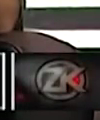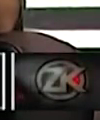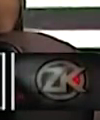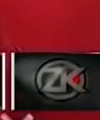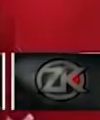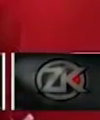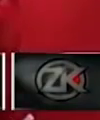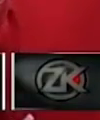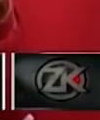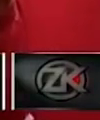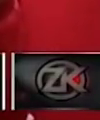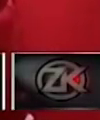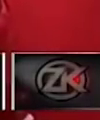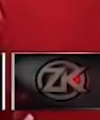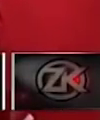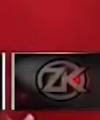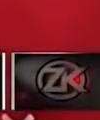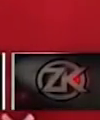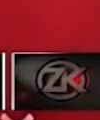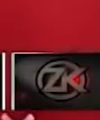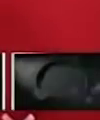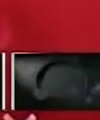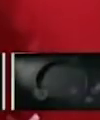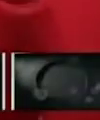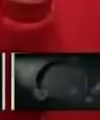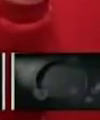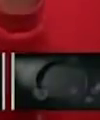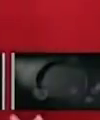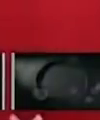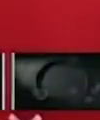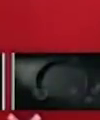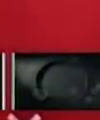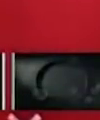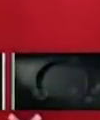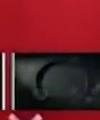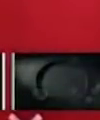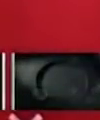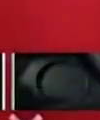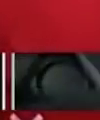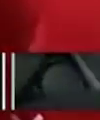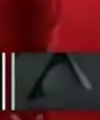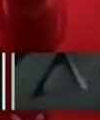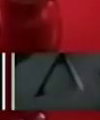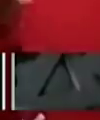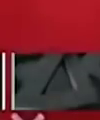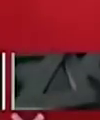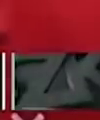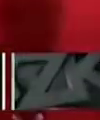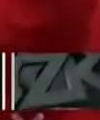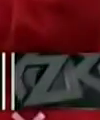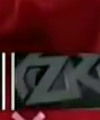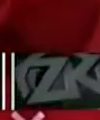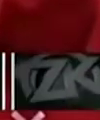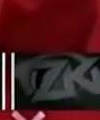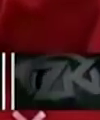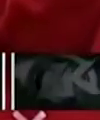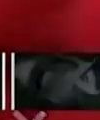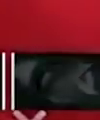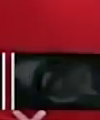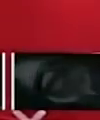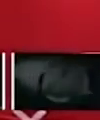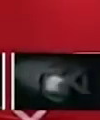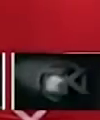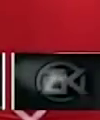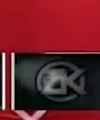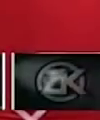confianza con los que desconfían dentro de las Fuerzas Armadas. Porque si mostraban a Nicolás Maduro y a Diosdado Cabello muertos a las dos cabezas de